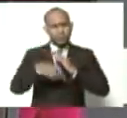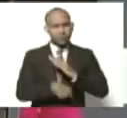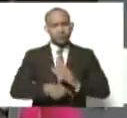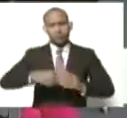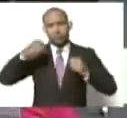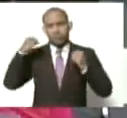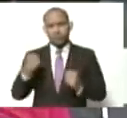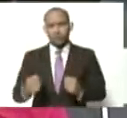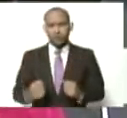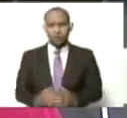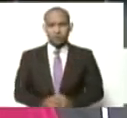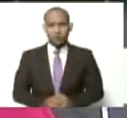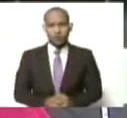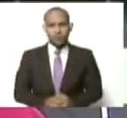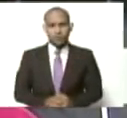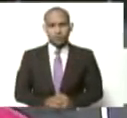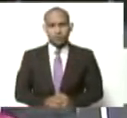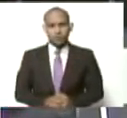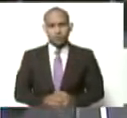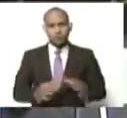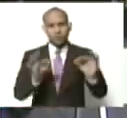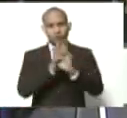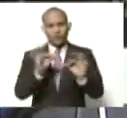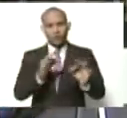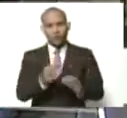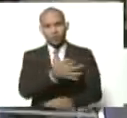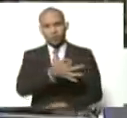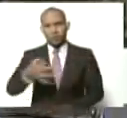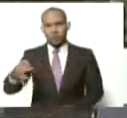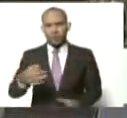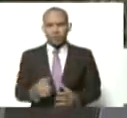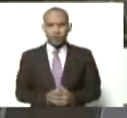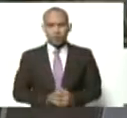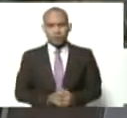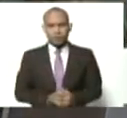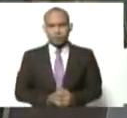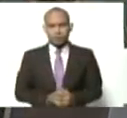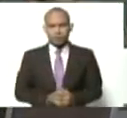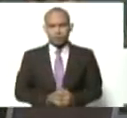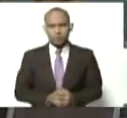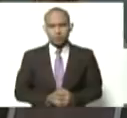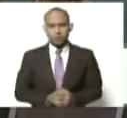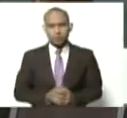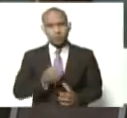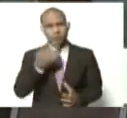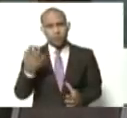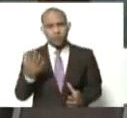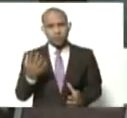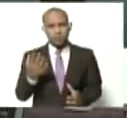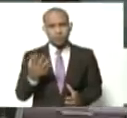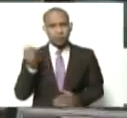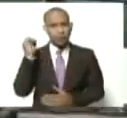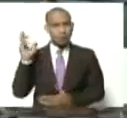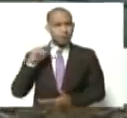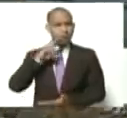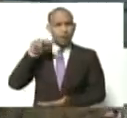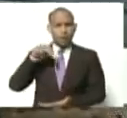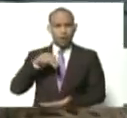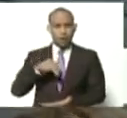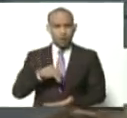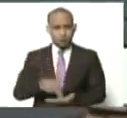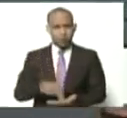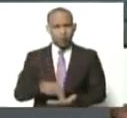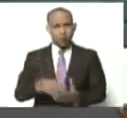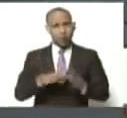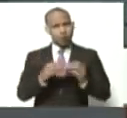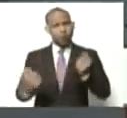intensa y de manera efectiva. Y bueno, cuente la Asamblea Nacional con todo